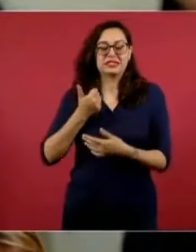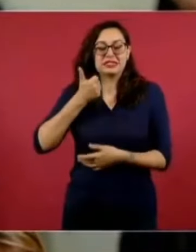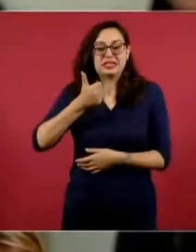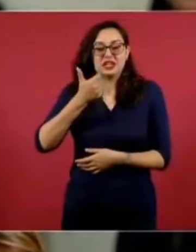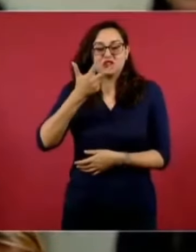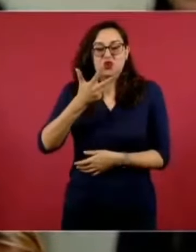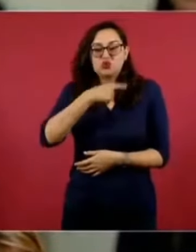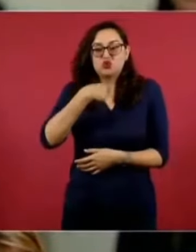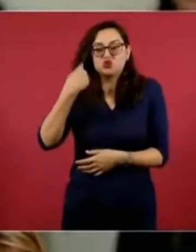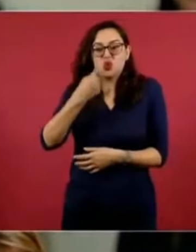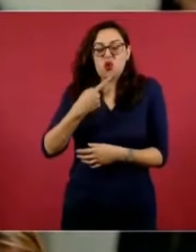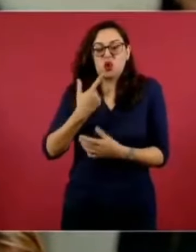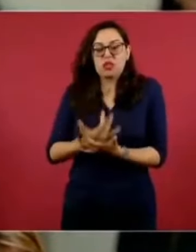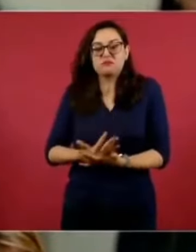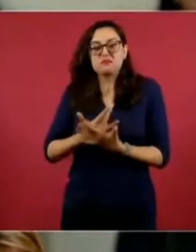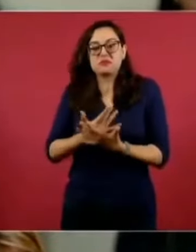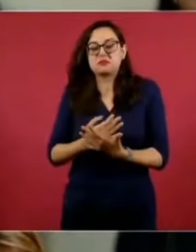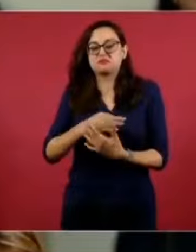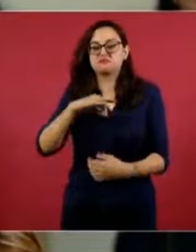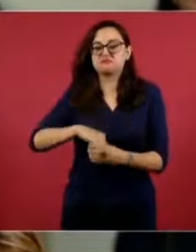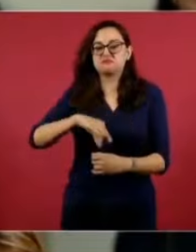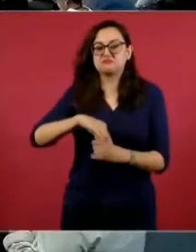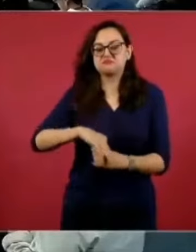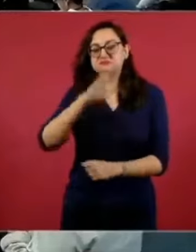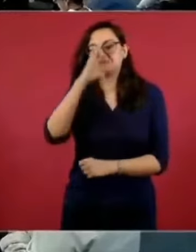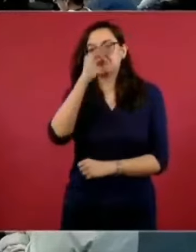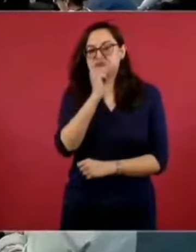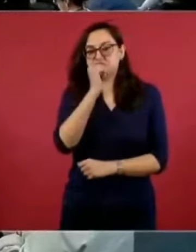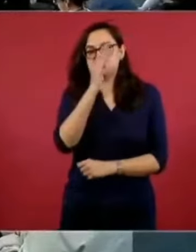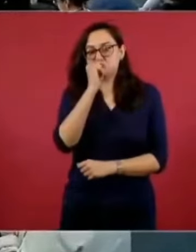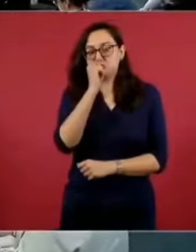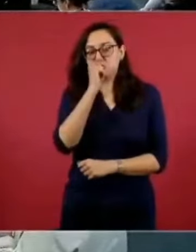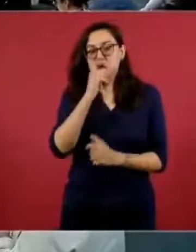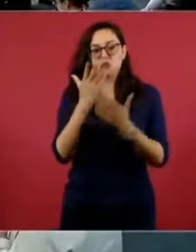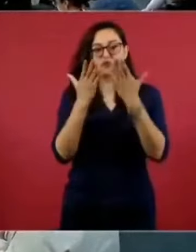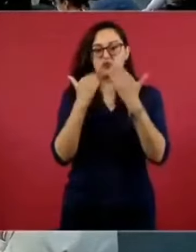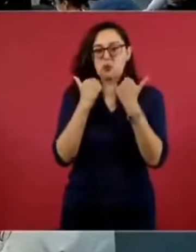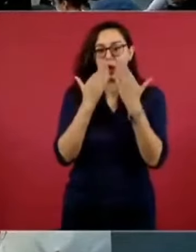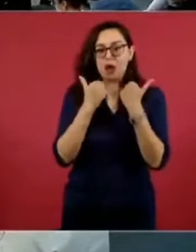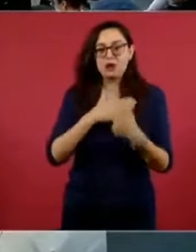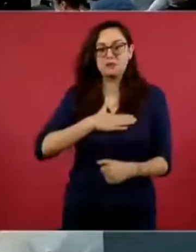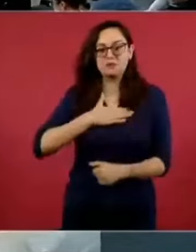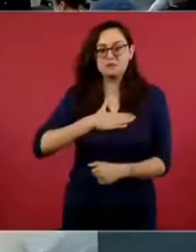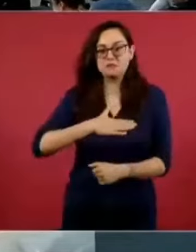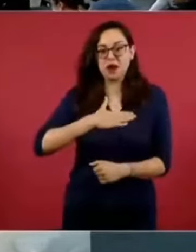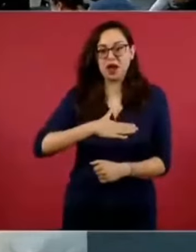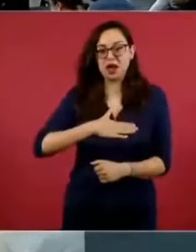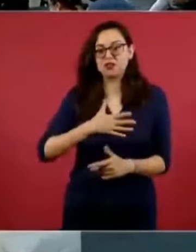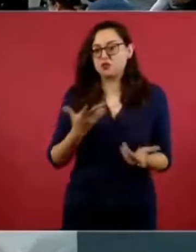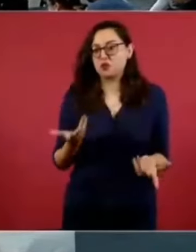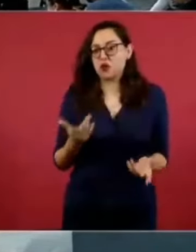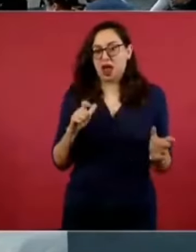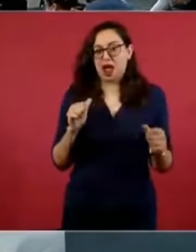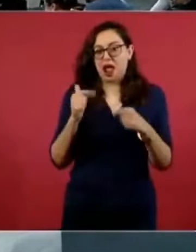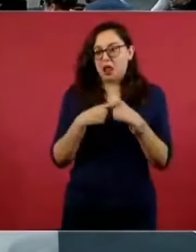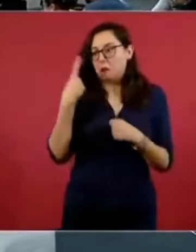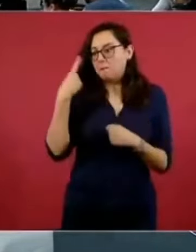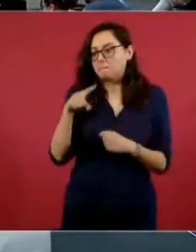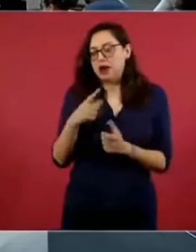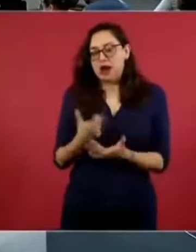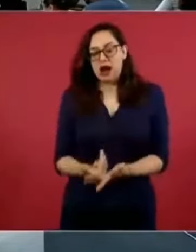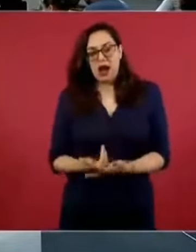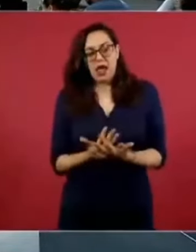pudieron votar No pusieron baños No pusieron Pues lo básico para que ellos pudieran estar ahí